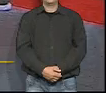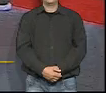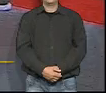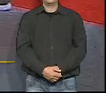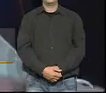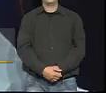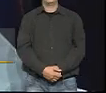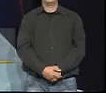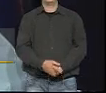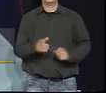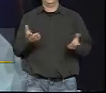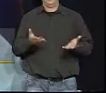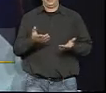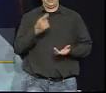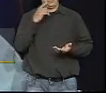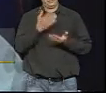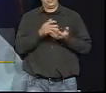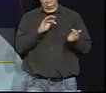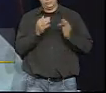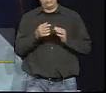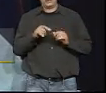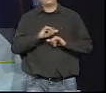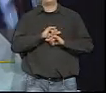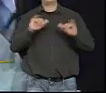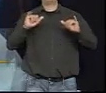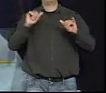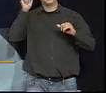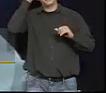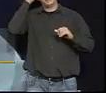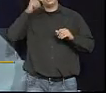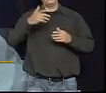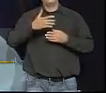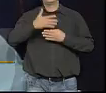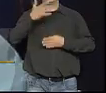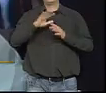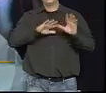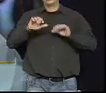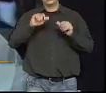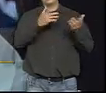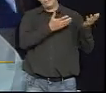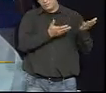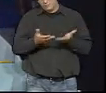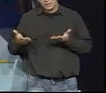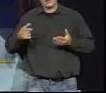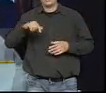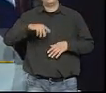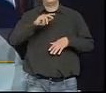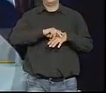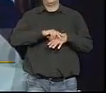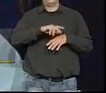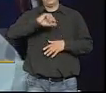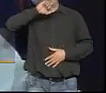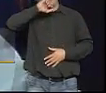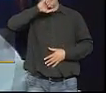De esta forma, señoras y señores, finaliza esta ceremonia de bienvenida oficial al Santo Padre, el Papa Francisco.